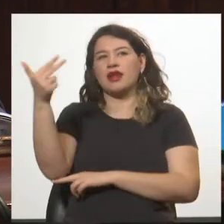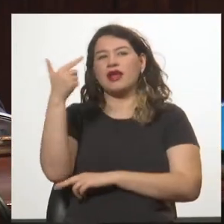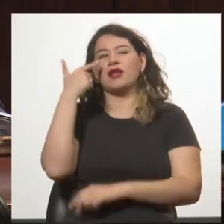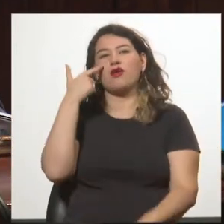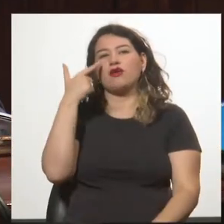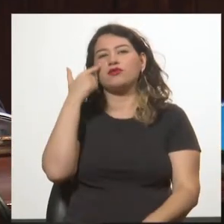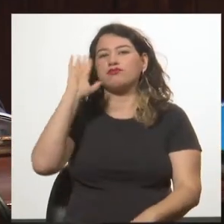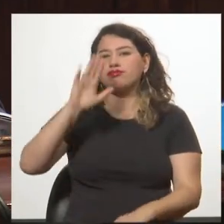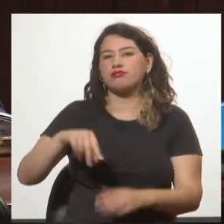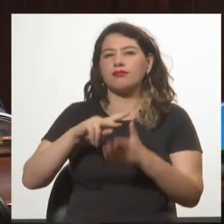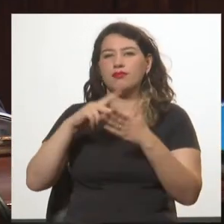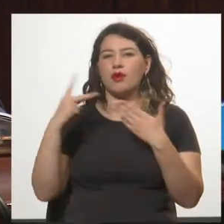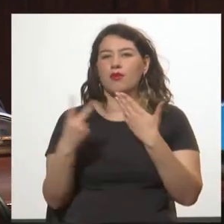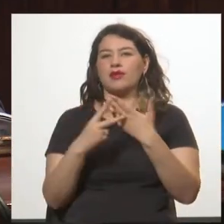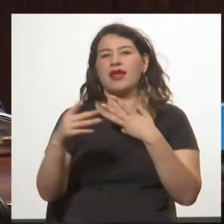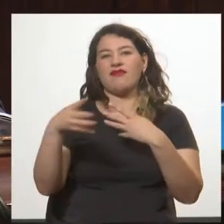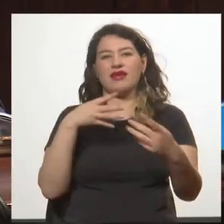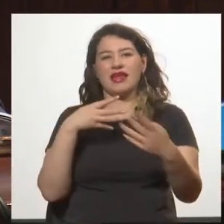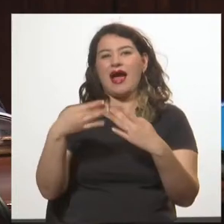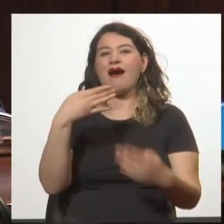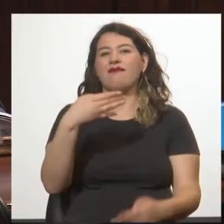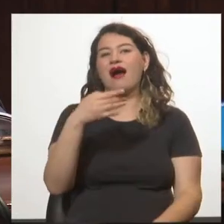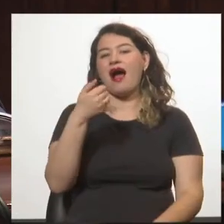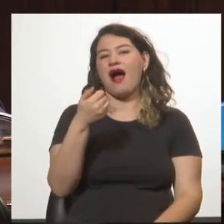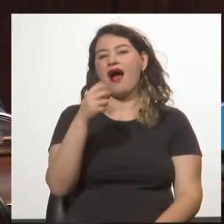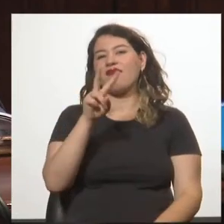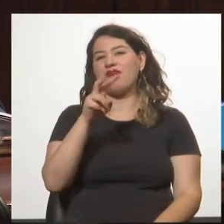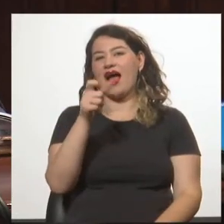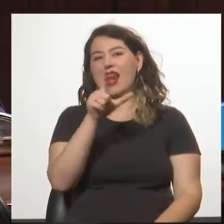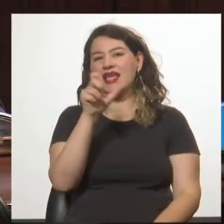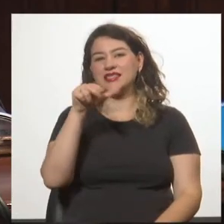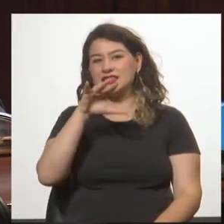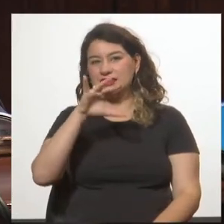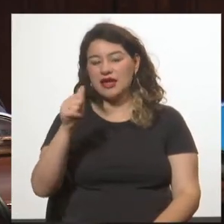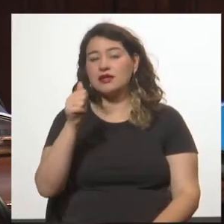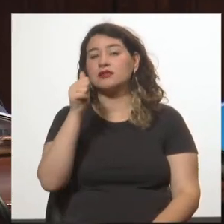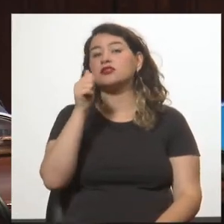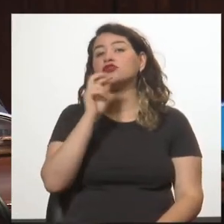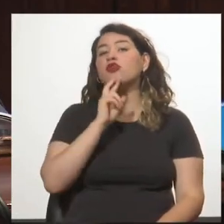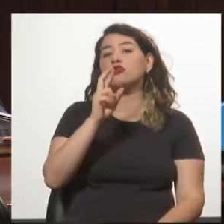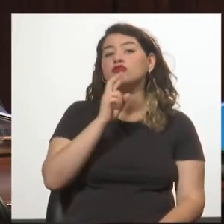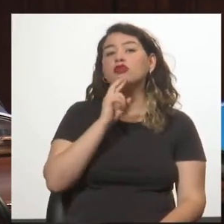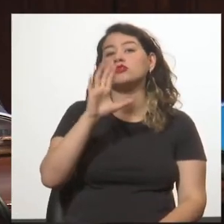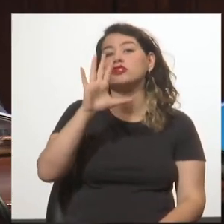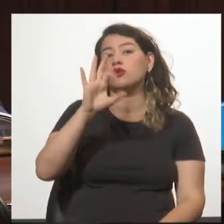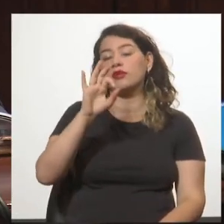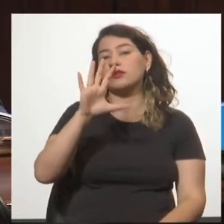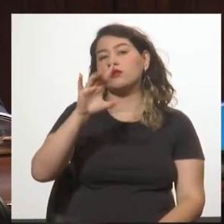como la propuesta de feria de valència por resolución 50 y 105